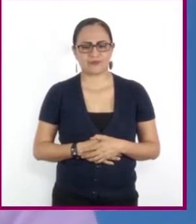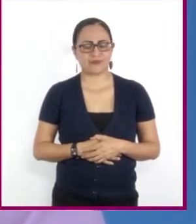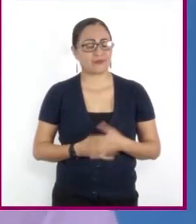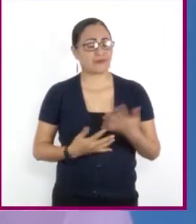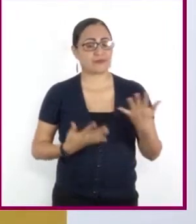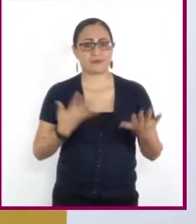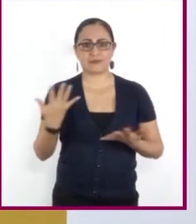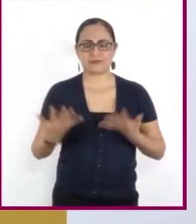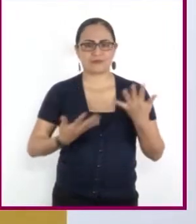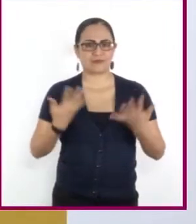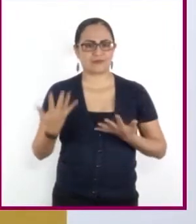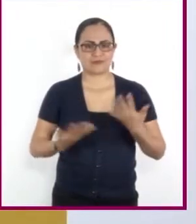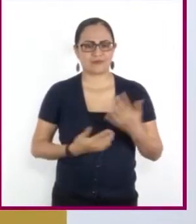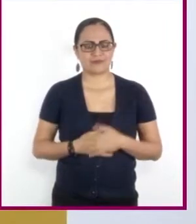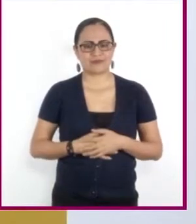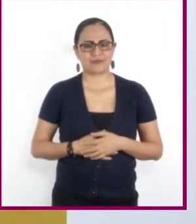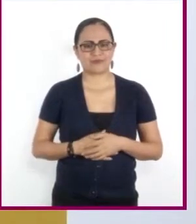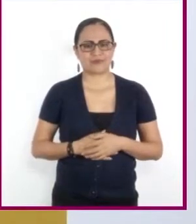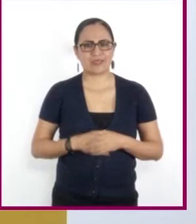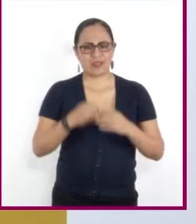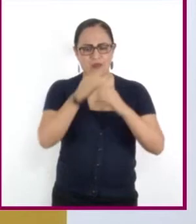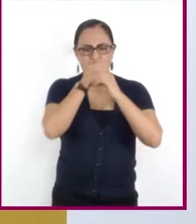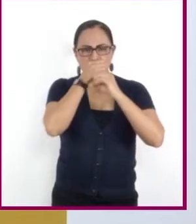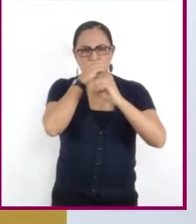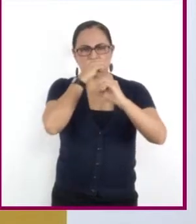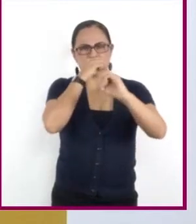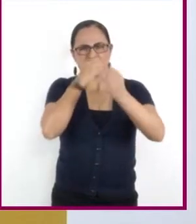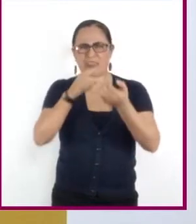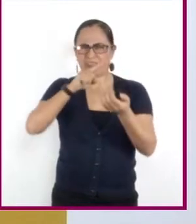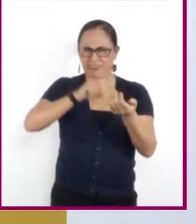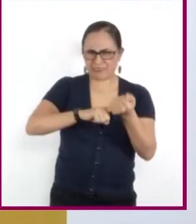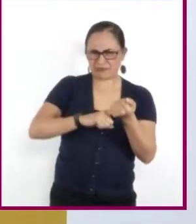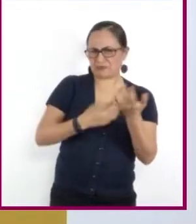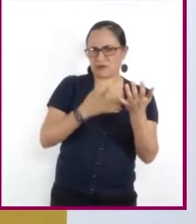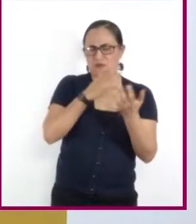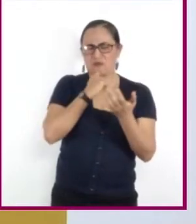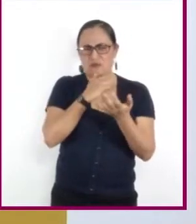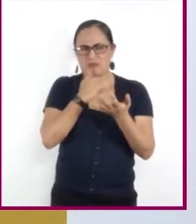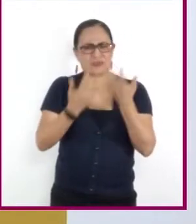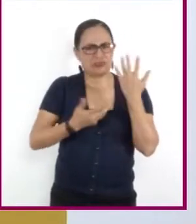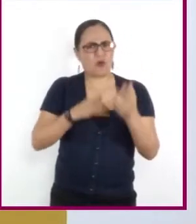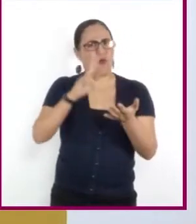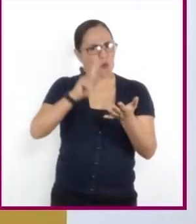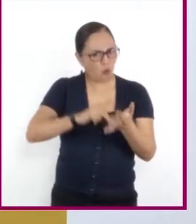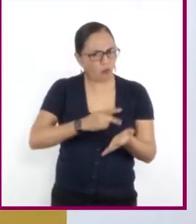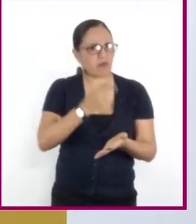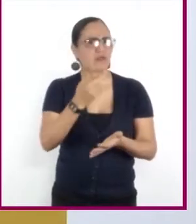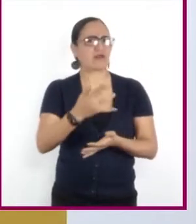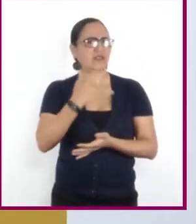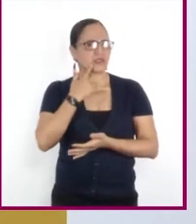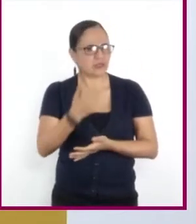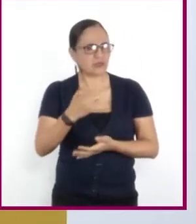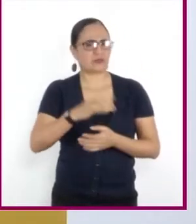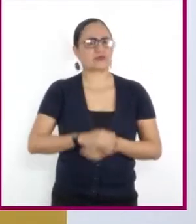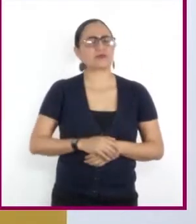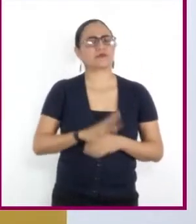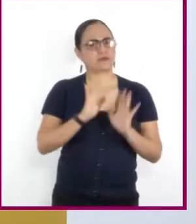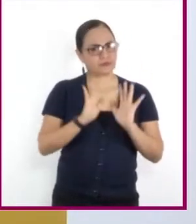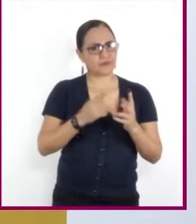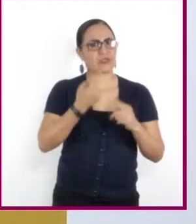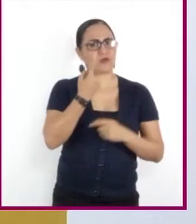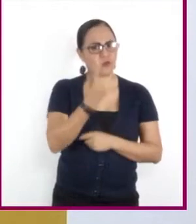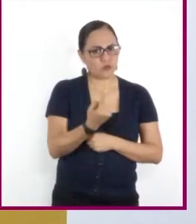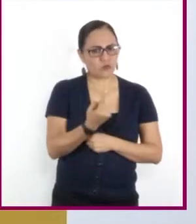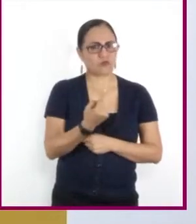Ay, ay, ay. Yo creo que el globo tiene algo raro, pero lo volveré a intentar. Muy bien, comencemos de nuevo.